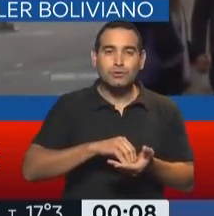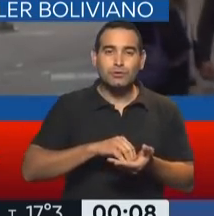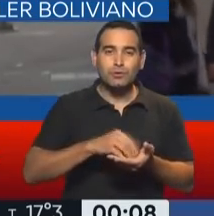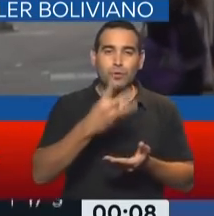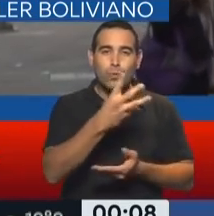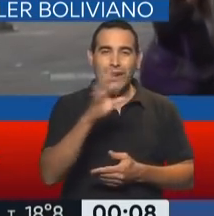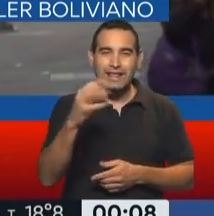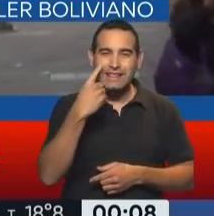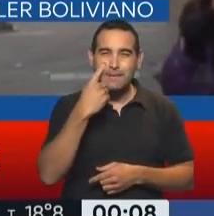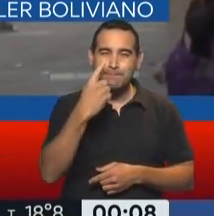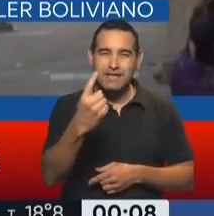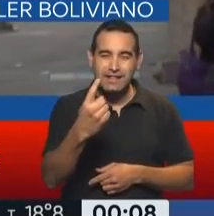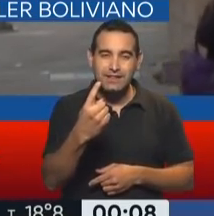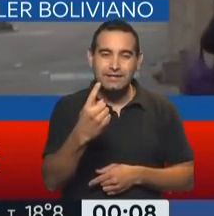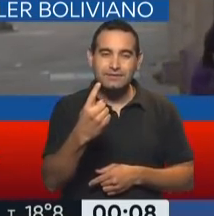40 mil